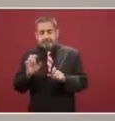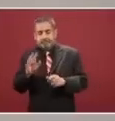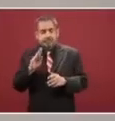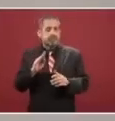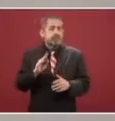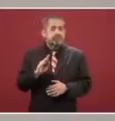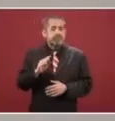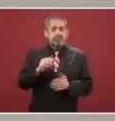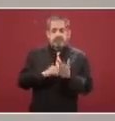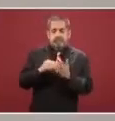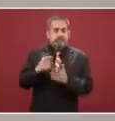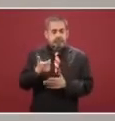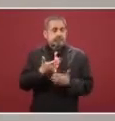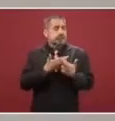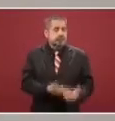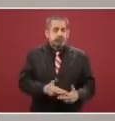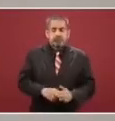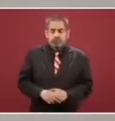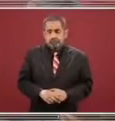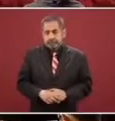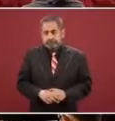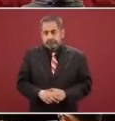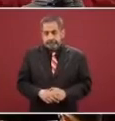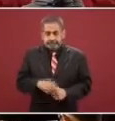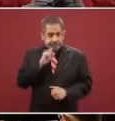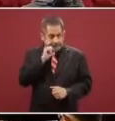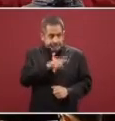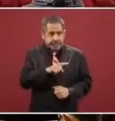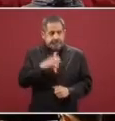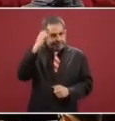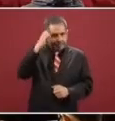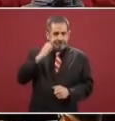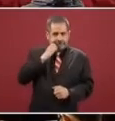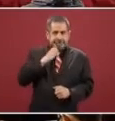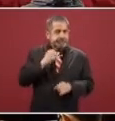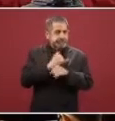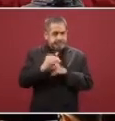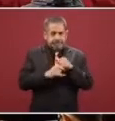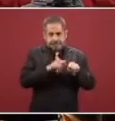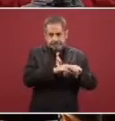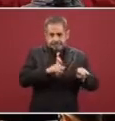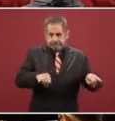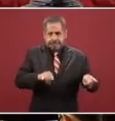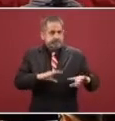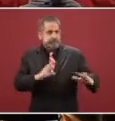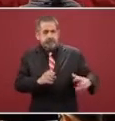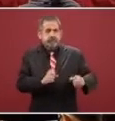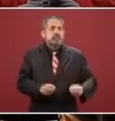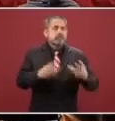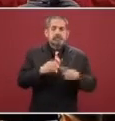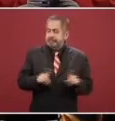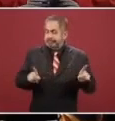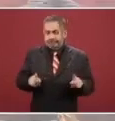millones de pesos. Y en cuanto al estacionamiento y terminal intermodal de transporte, vean ustedes la diferencia que